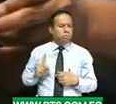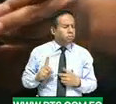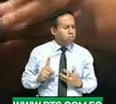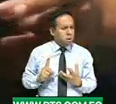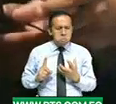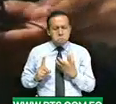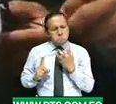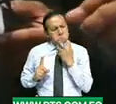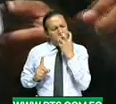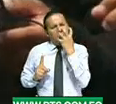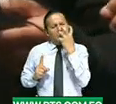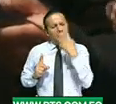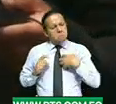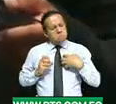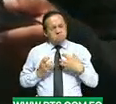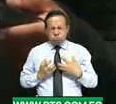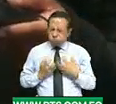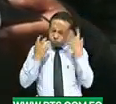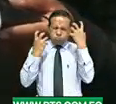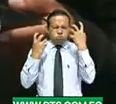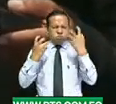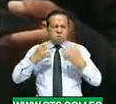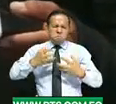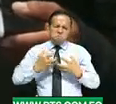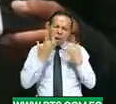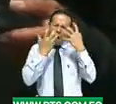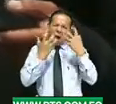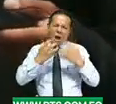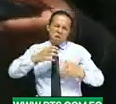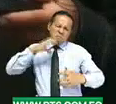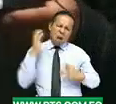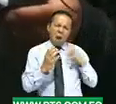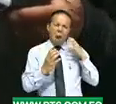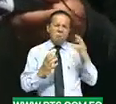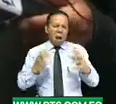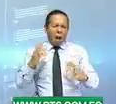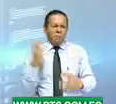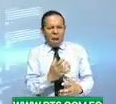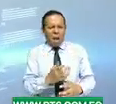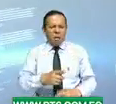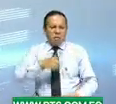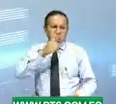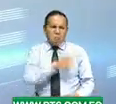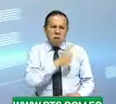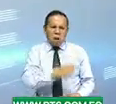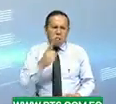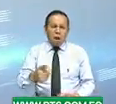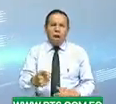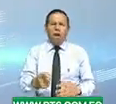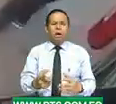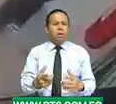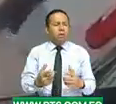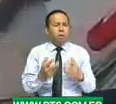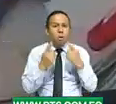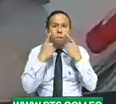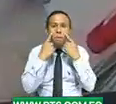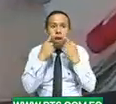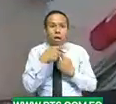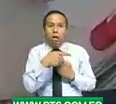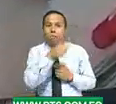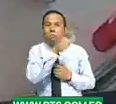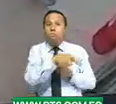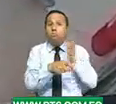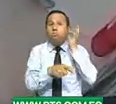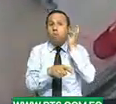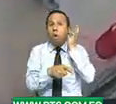estribos, actué de forma iracunda, grité y más me descontrolé cuando vi que la administradora me